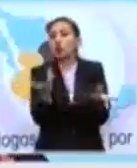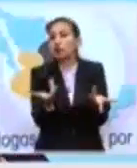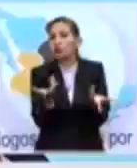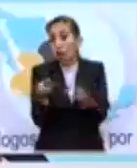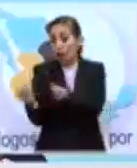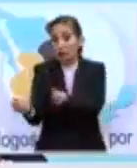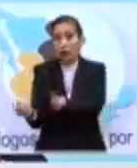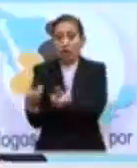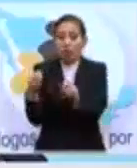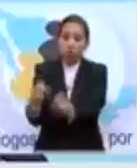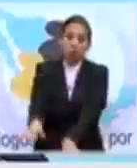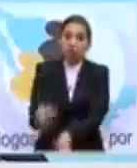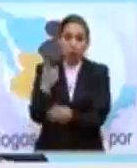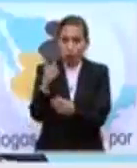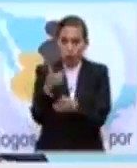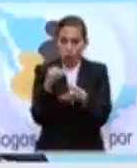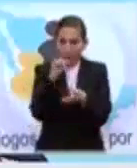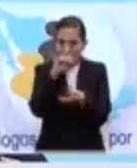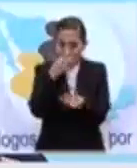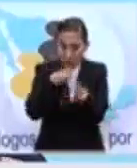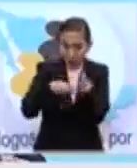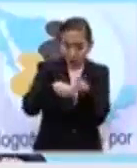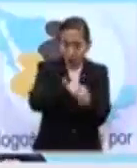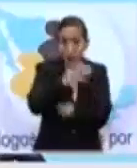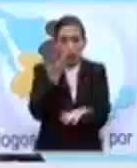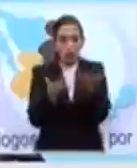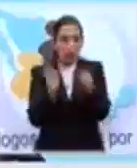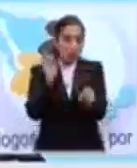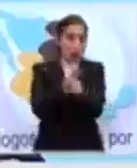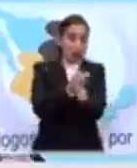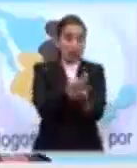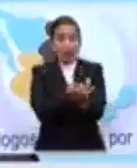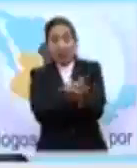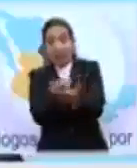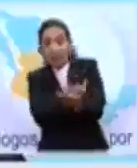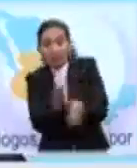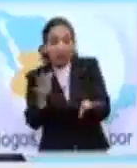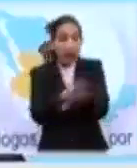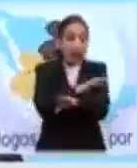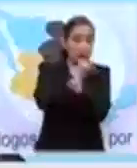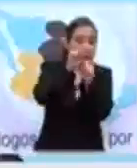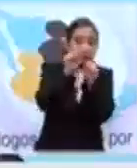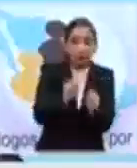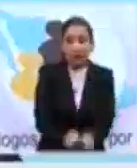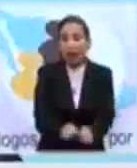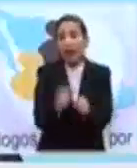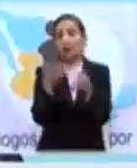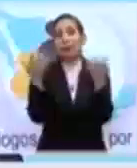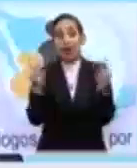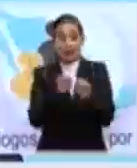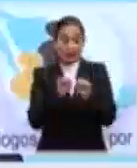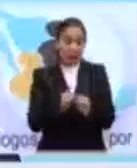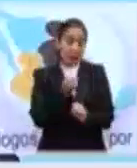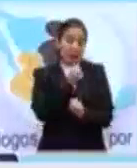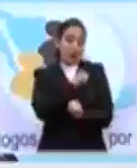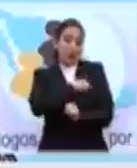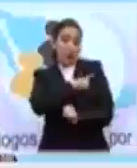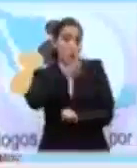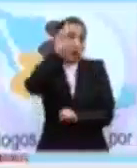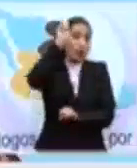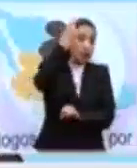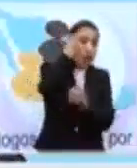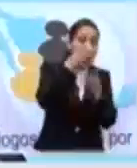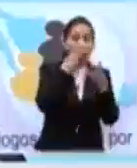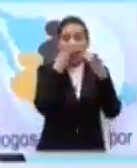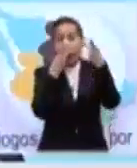así de sencillo. Luego hablamos mucho de protección financiera, de cambio del sistema de salud universal,